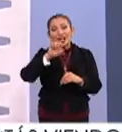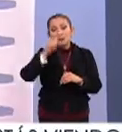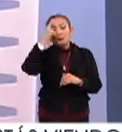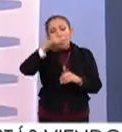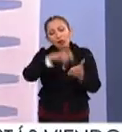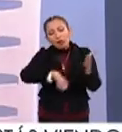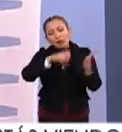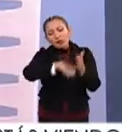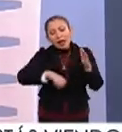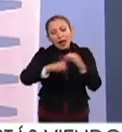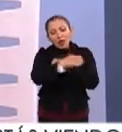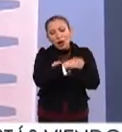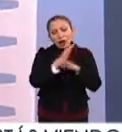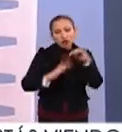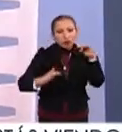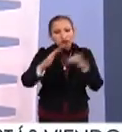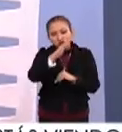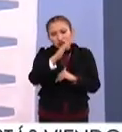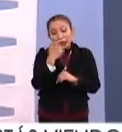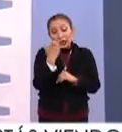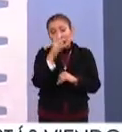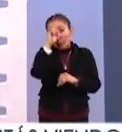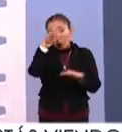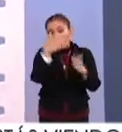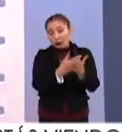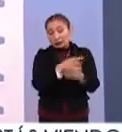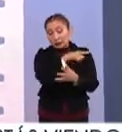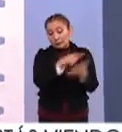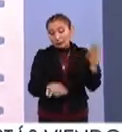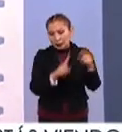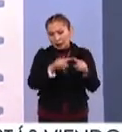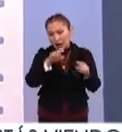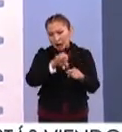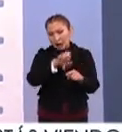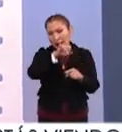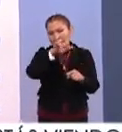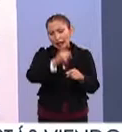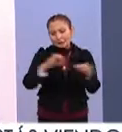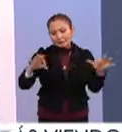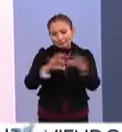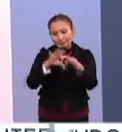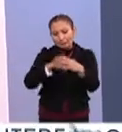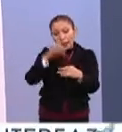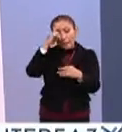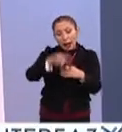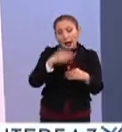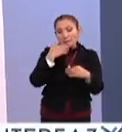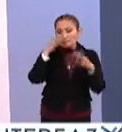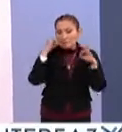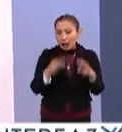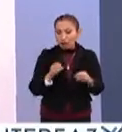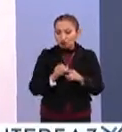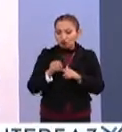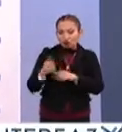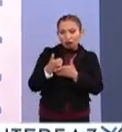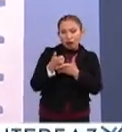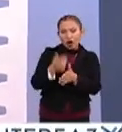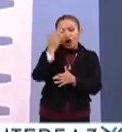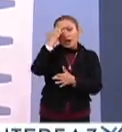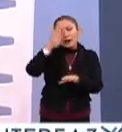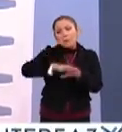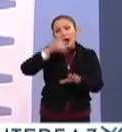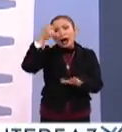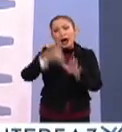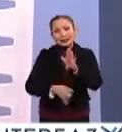mejorar estructuralmente la educación superior. Esta propuesta se compone de distintos ejes interrelacionados para optimizar su impacto. Vamos a conocer